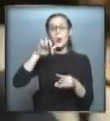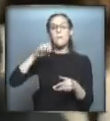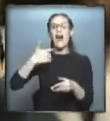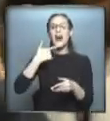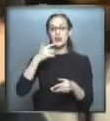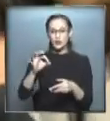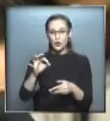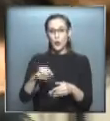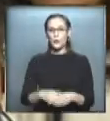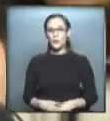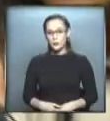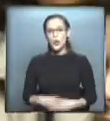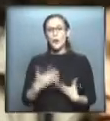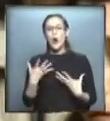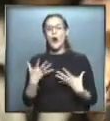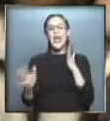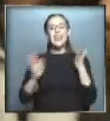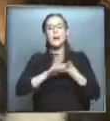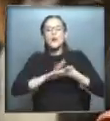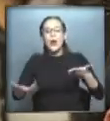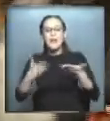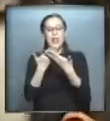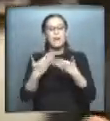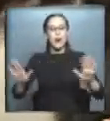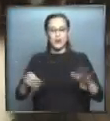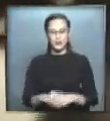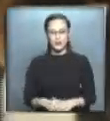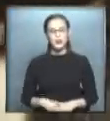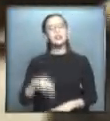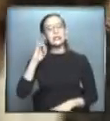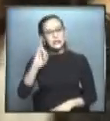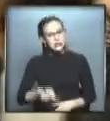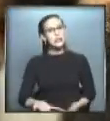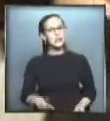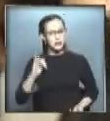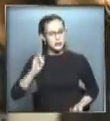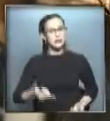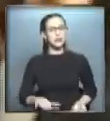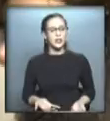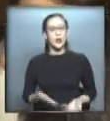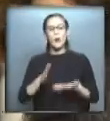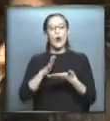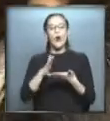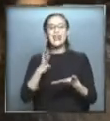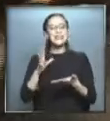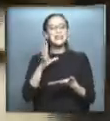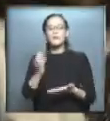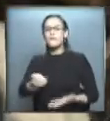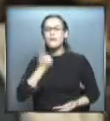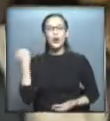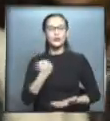salto cualitativo para la democracia argentina. Sí, indudablemente porque son importantes,